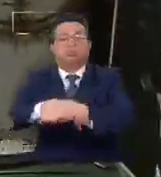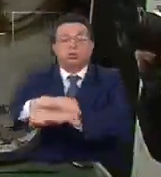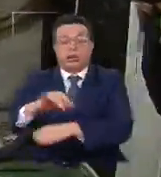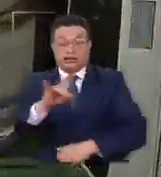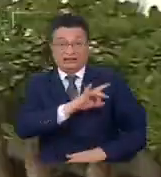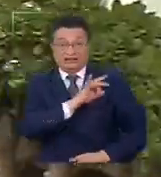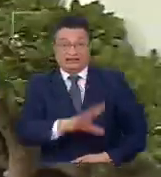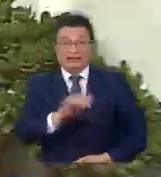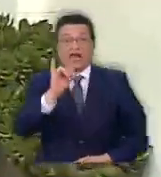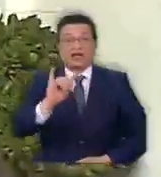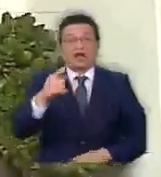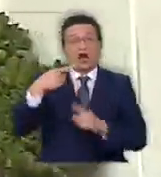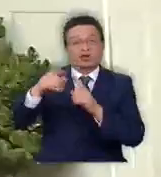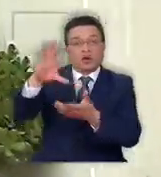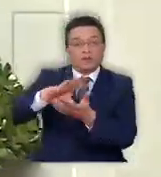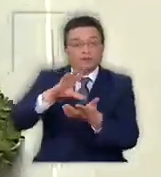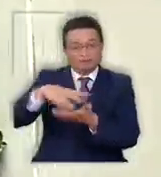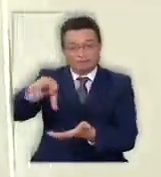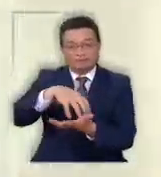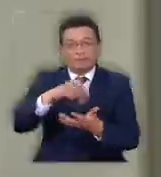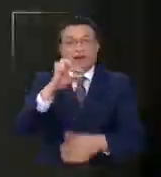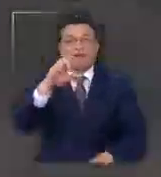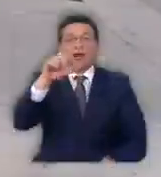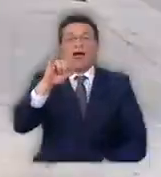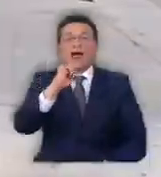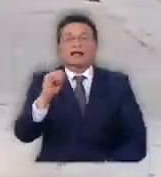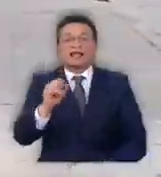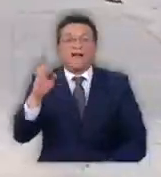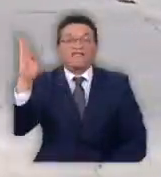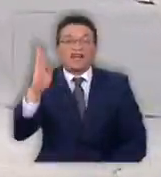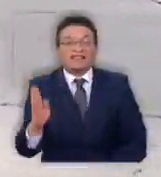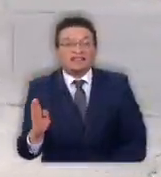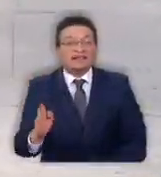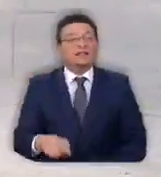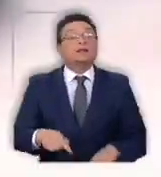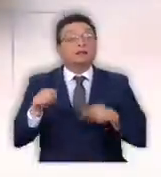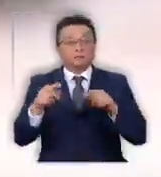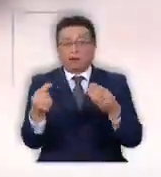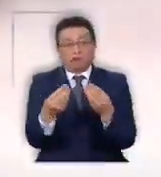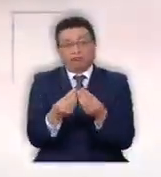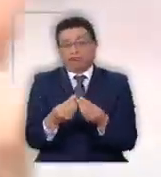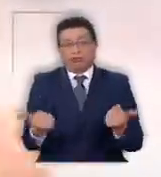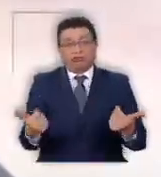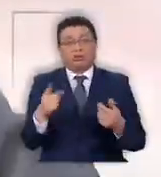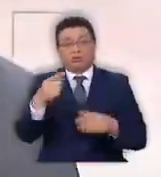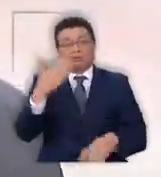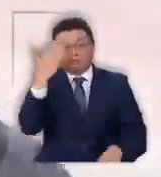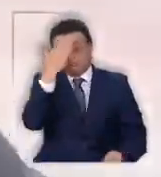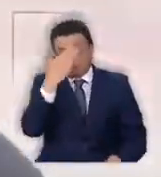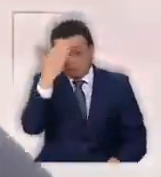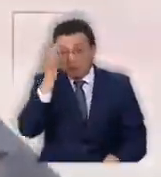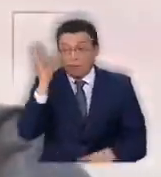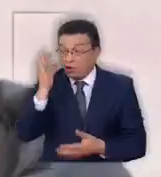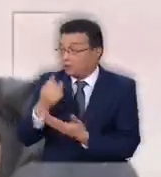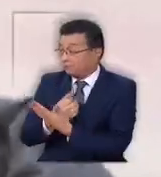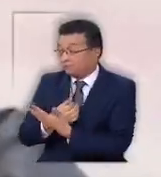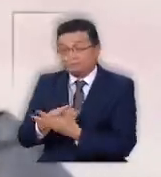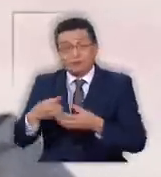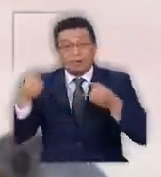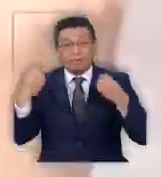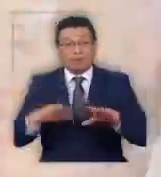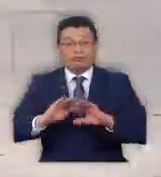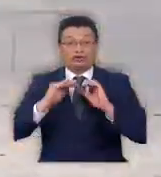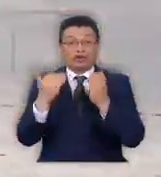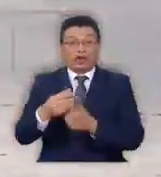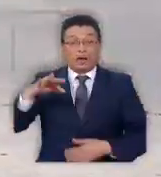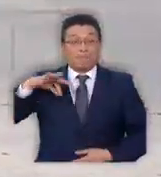chilenos y extranjeros en el sector de la Plaza Brasil. Ni un peso me dejan. Yolanda está desesperada. Se llevaron toda su